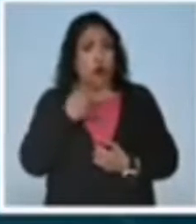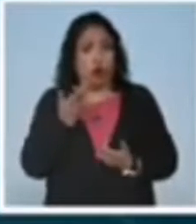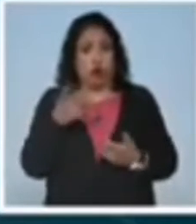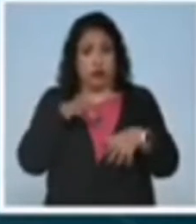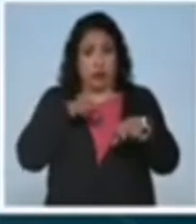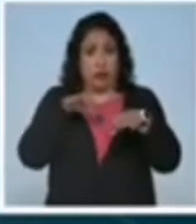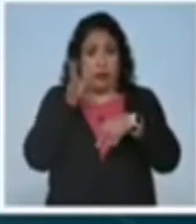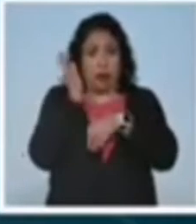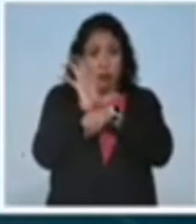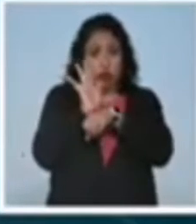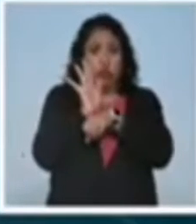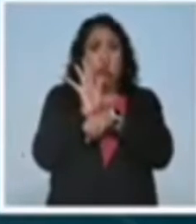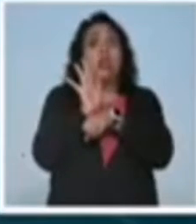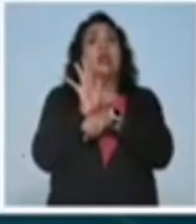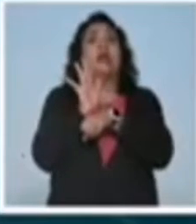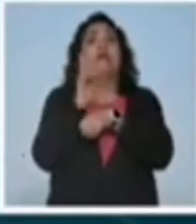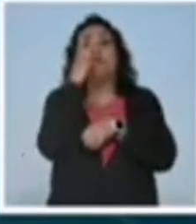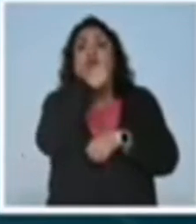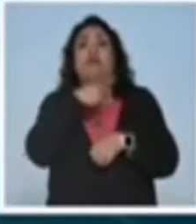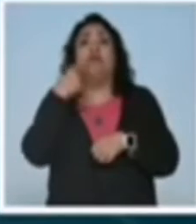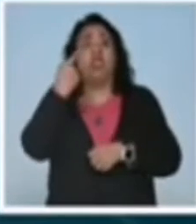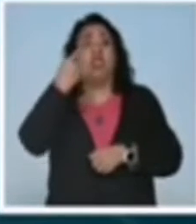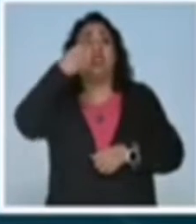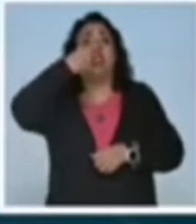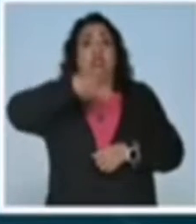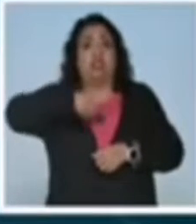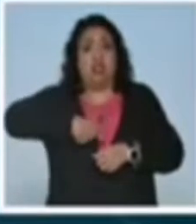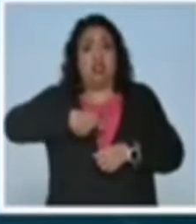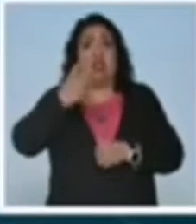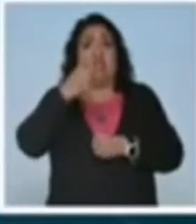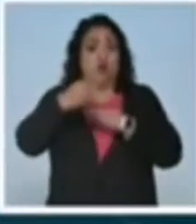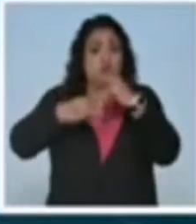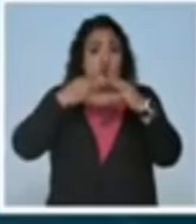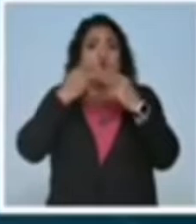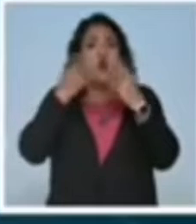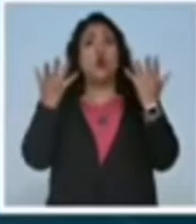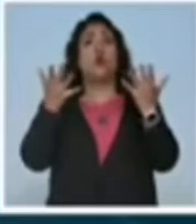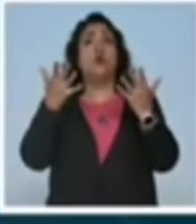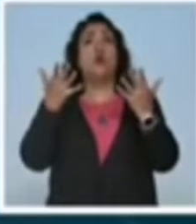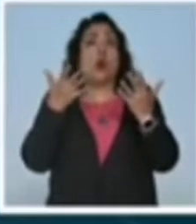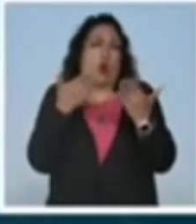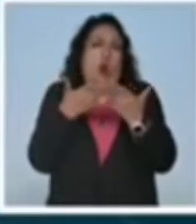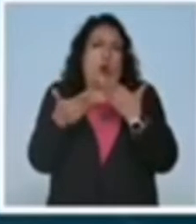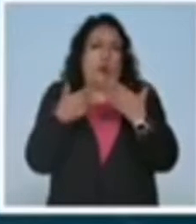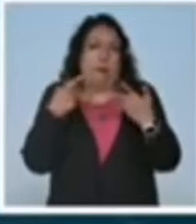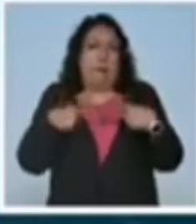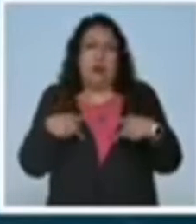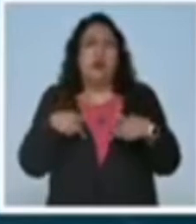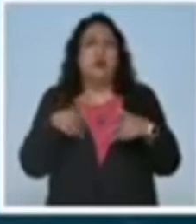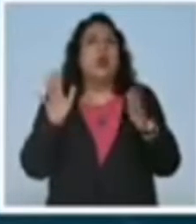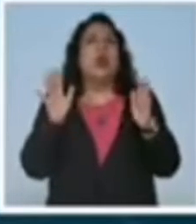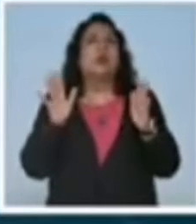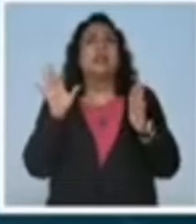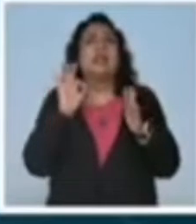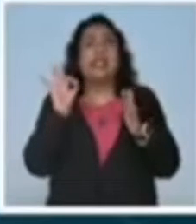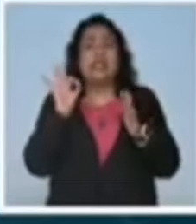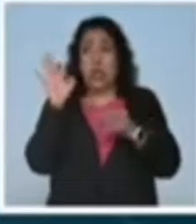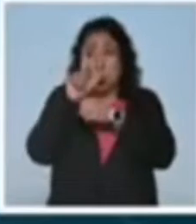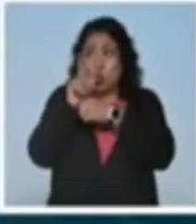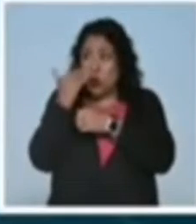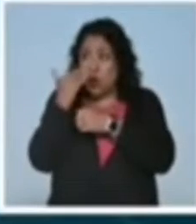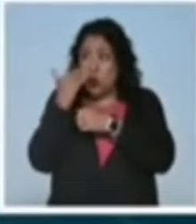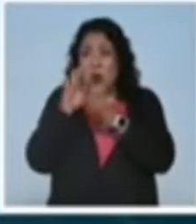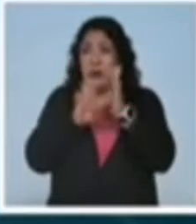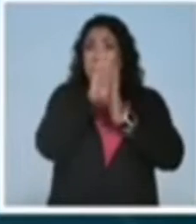que hacemos cine, le hemos dado rostro e identidad a nuestro mundo y a nuestros contemporáneos. No hay crecimiento sin